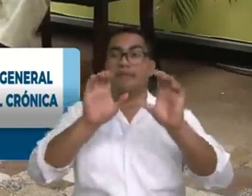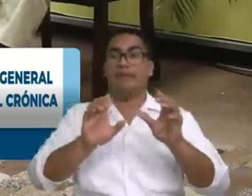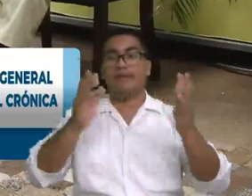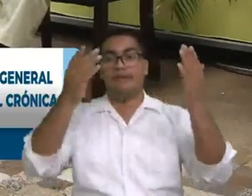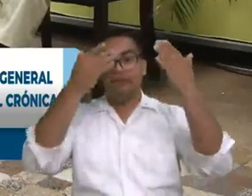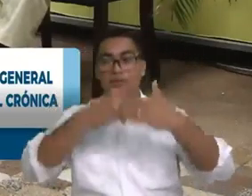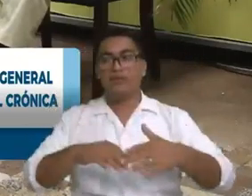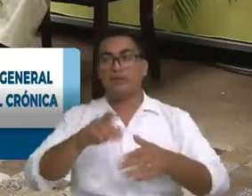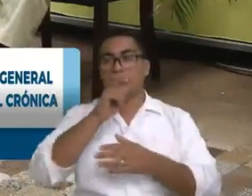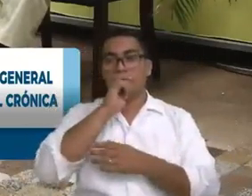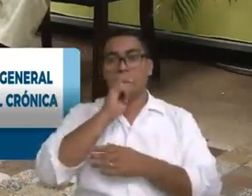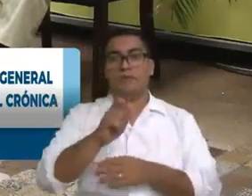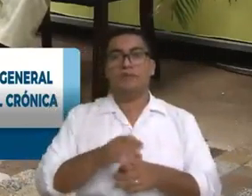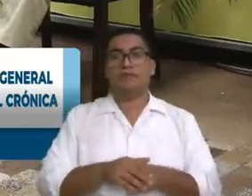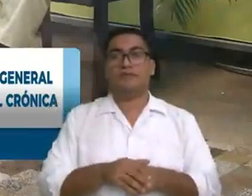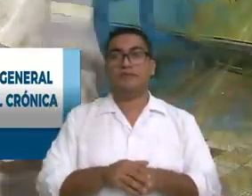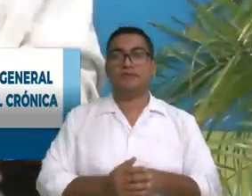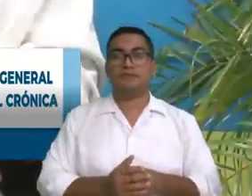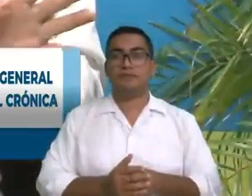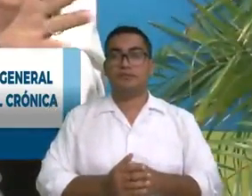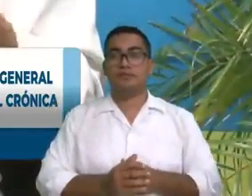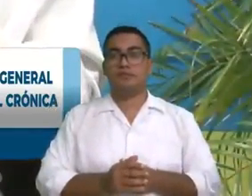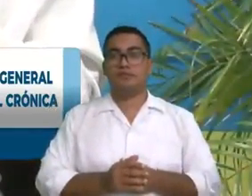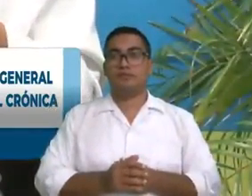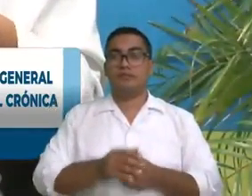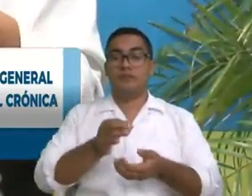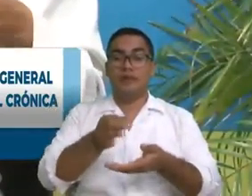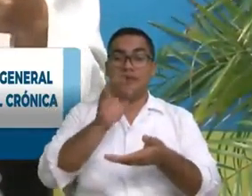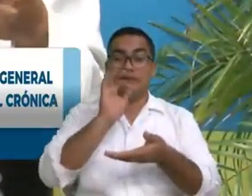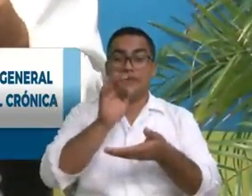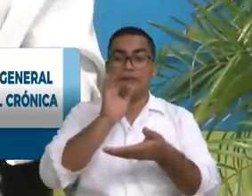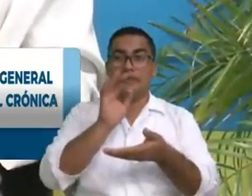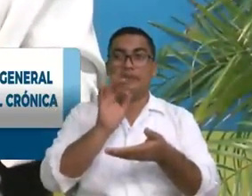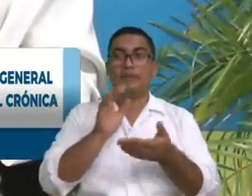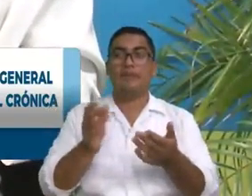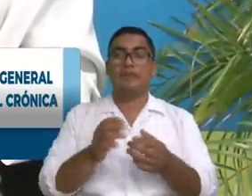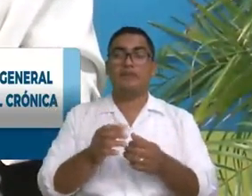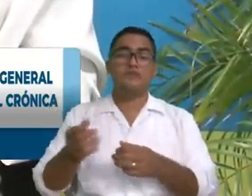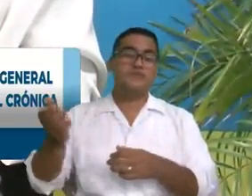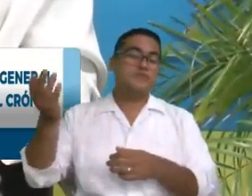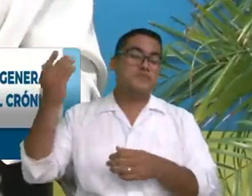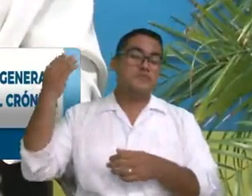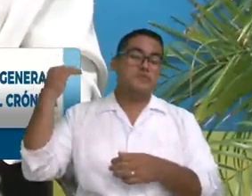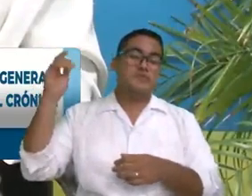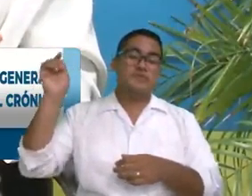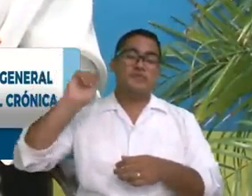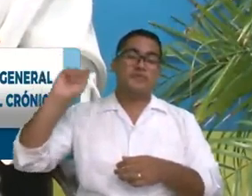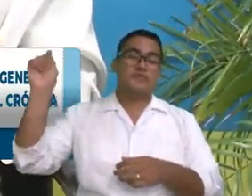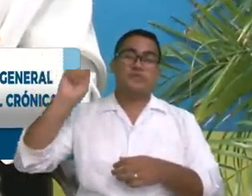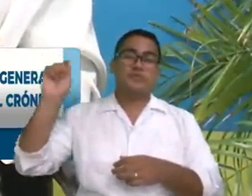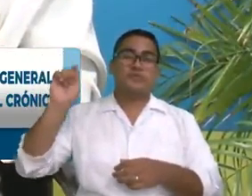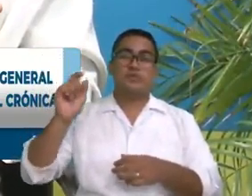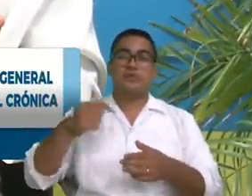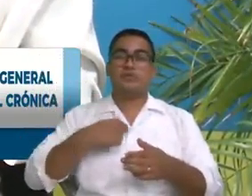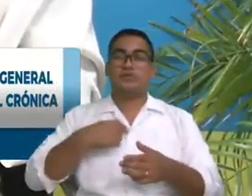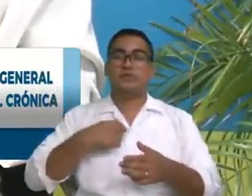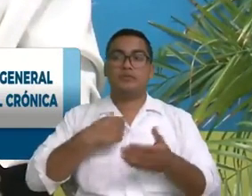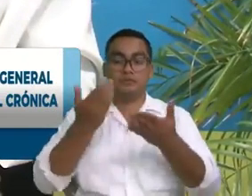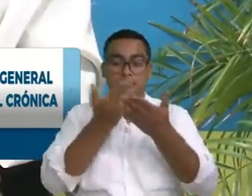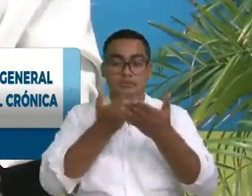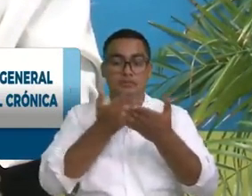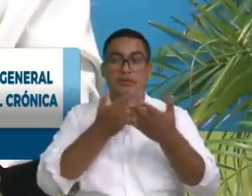la noche ya no se diga. Bueno, el café, en el tiempo, hace mucho tiempo yo estudié que el café pues